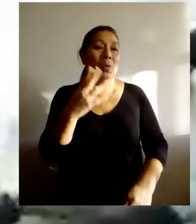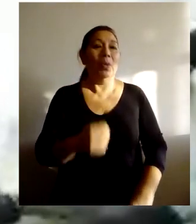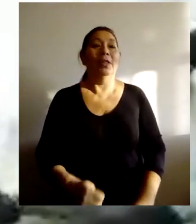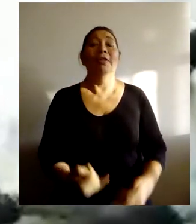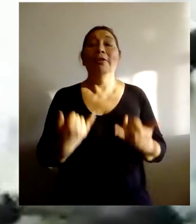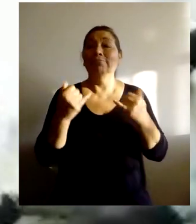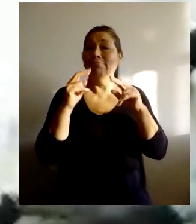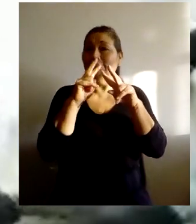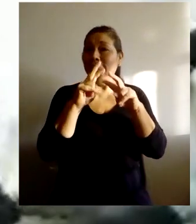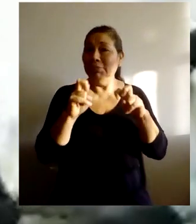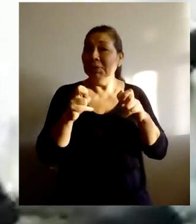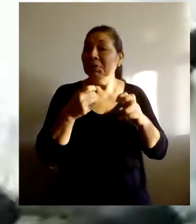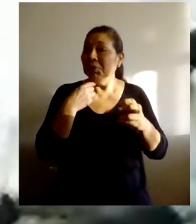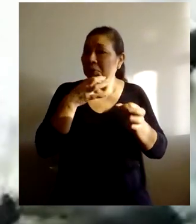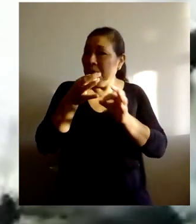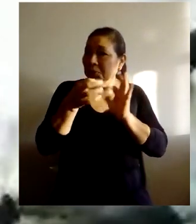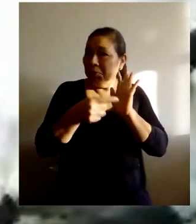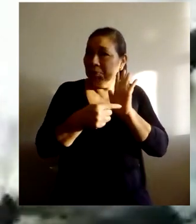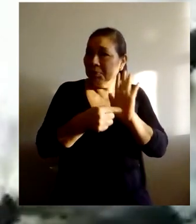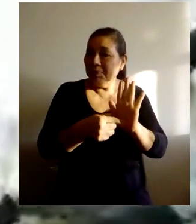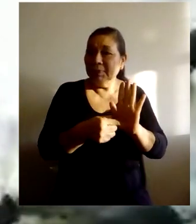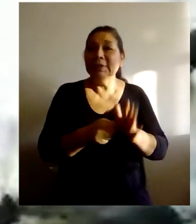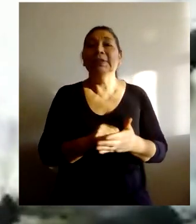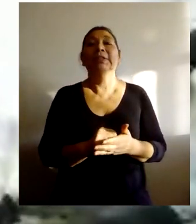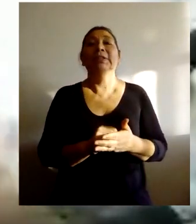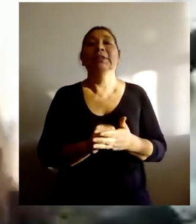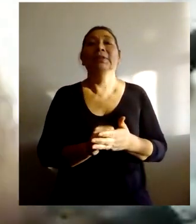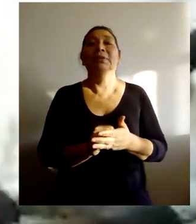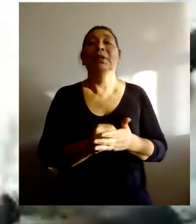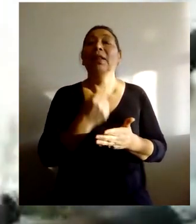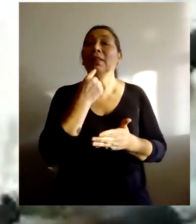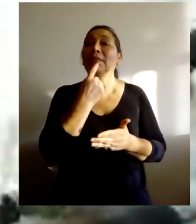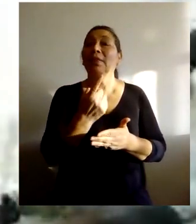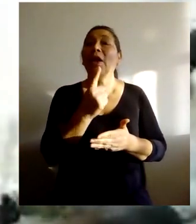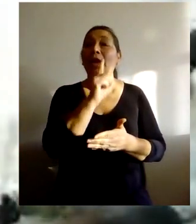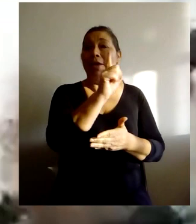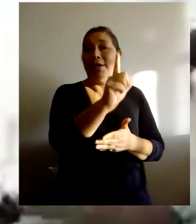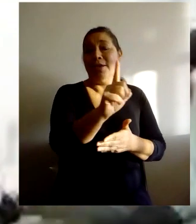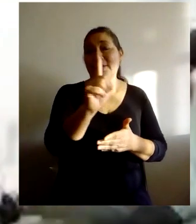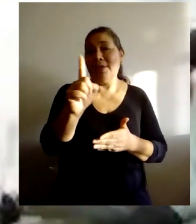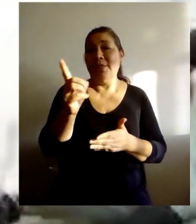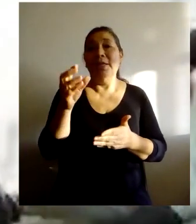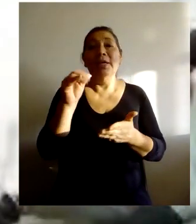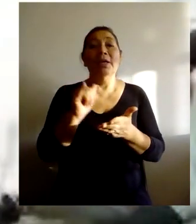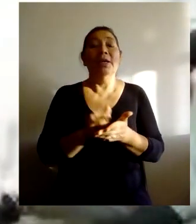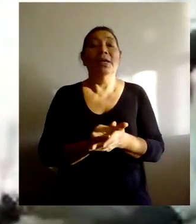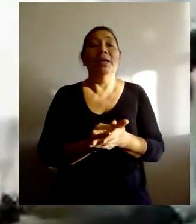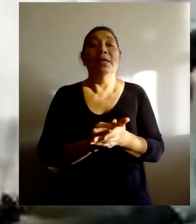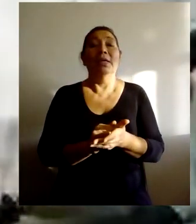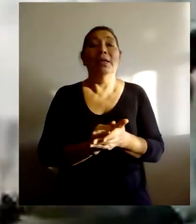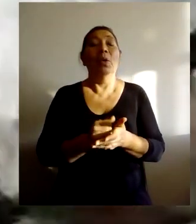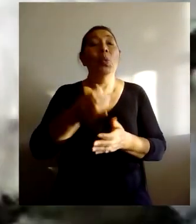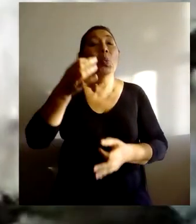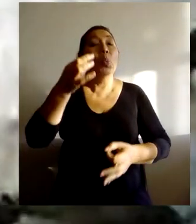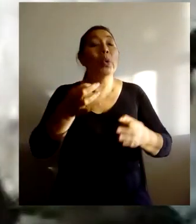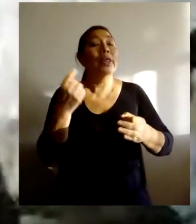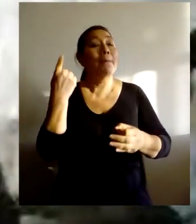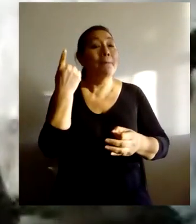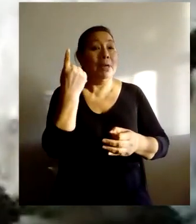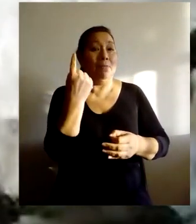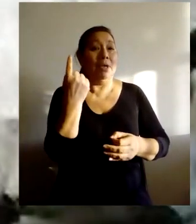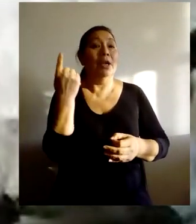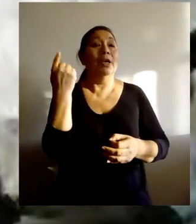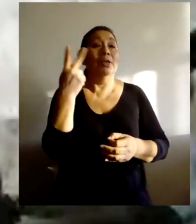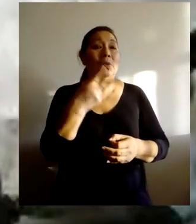411.84. Este análisis que yo estoy exponiendo ha sido esbozado en cada uno de los considerandos de la sentencia